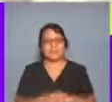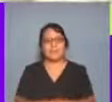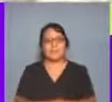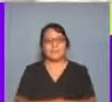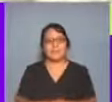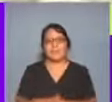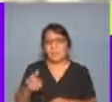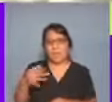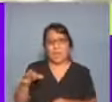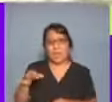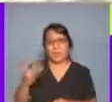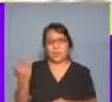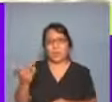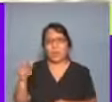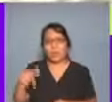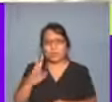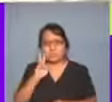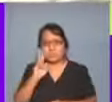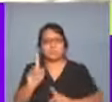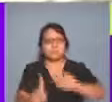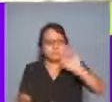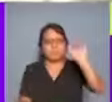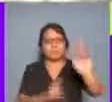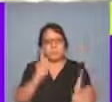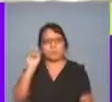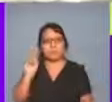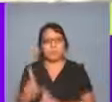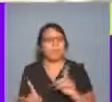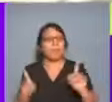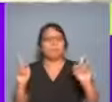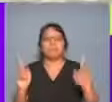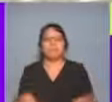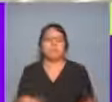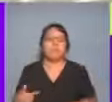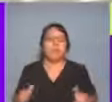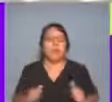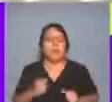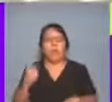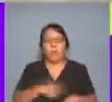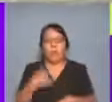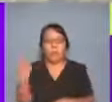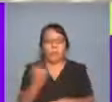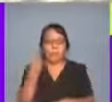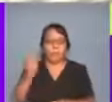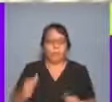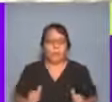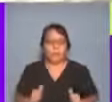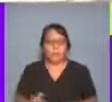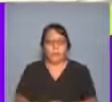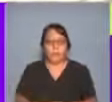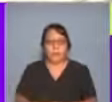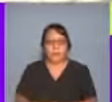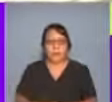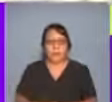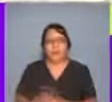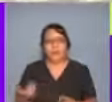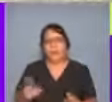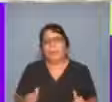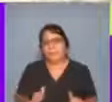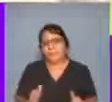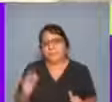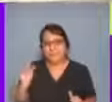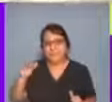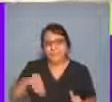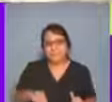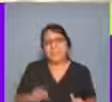único que andaba y ahora vi creo uno que pasaba no sé pero estoy esperándose una hora y nada ahora tardan Ahora hay que esperar un poquito